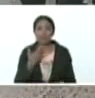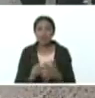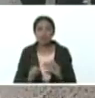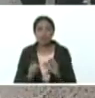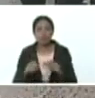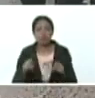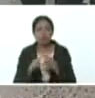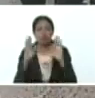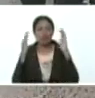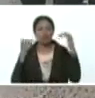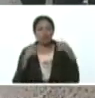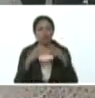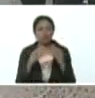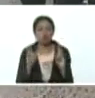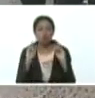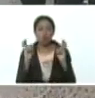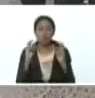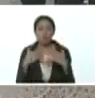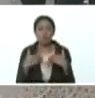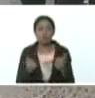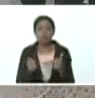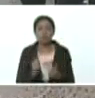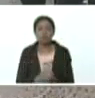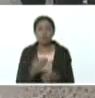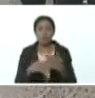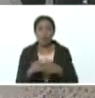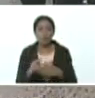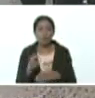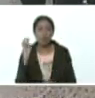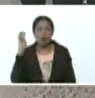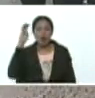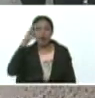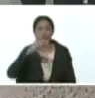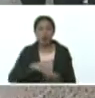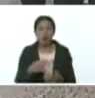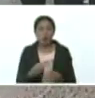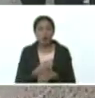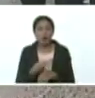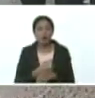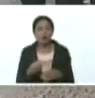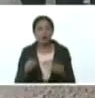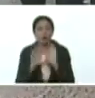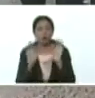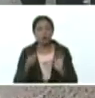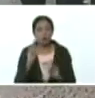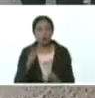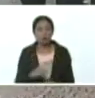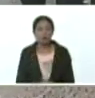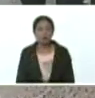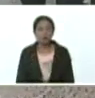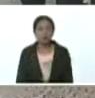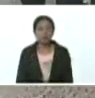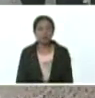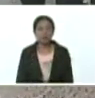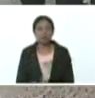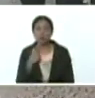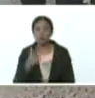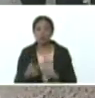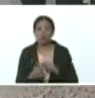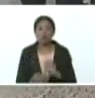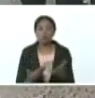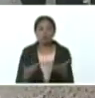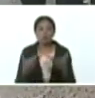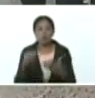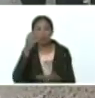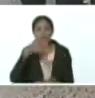permanente atención de todos los temas de salud. Nos vamos a Aragua, ya está el gobernador Rodolfo Marcos Torres, para mostrar y entregar